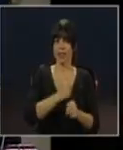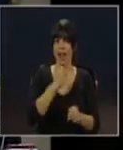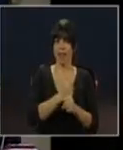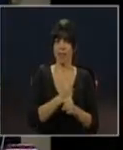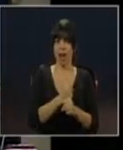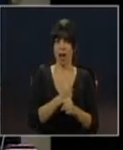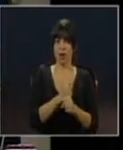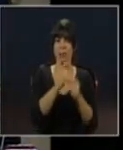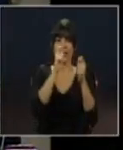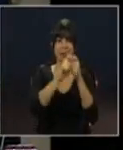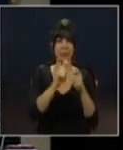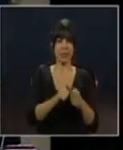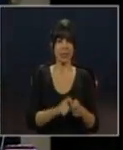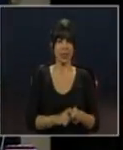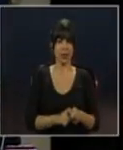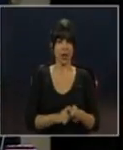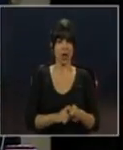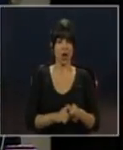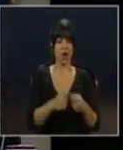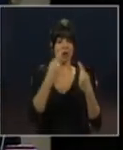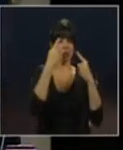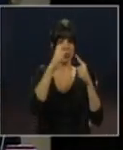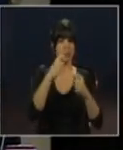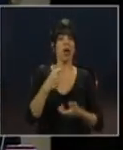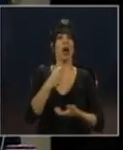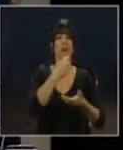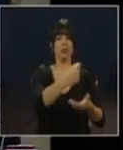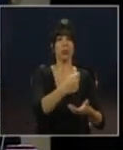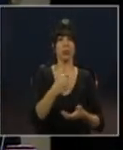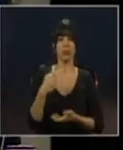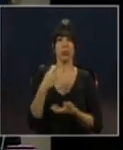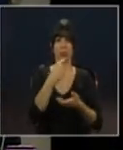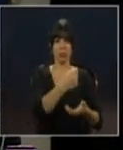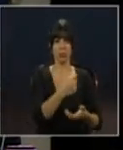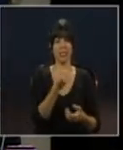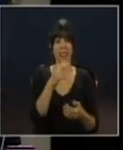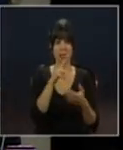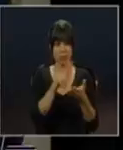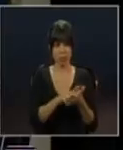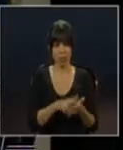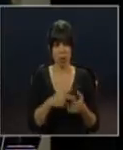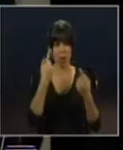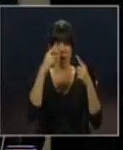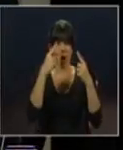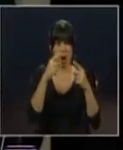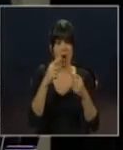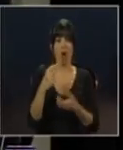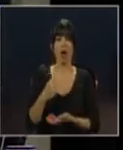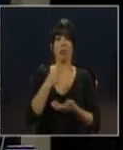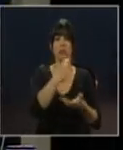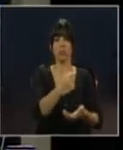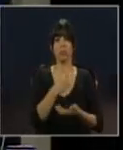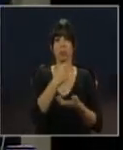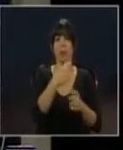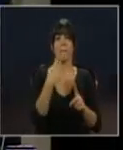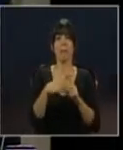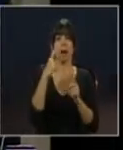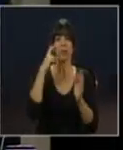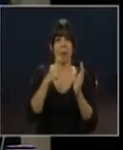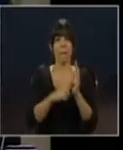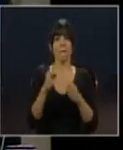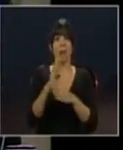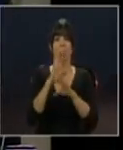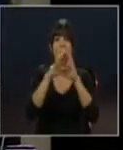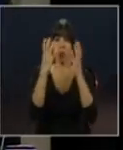muy concretos antes de que se produzcan los desembolsos pactados. Y por la otra, el reconocimiento del Banco Mundial a